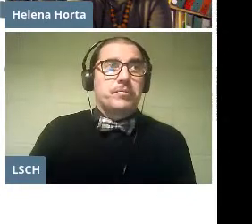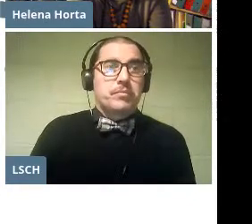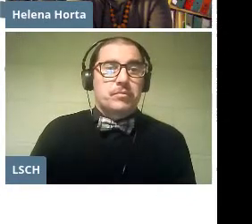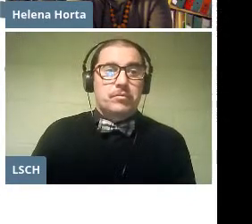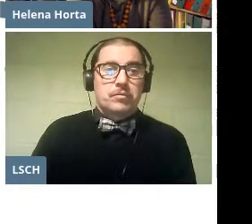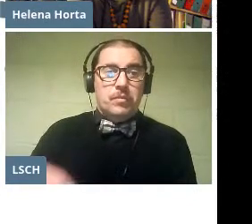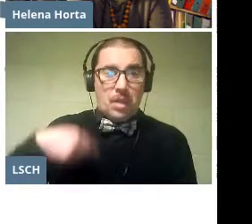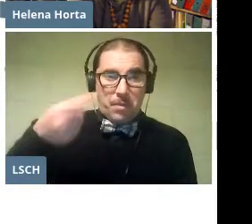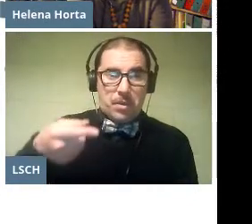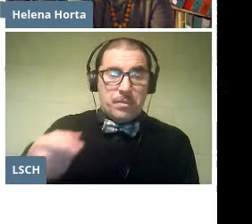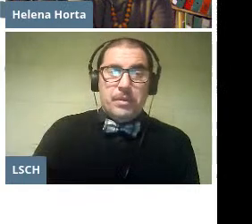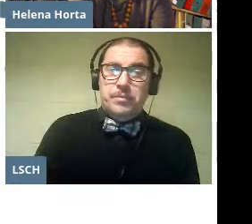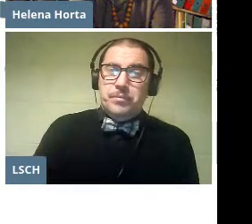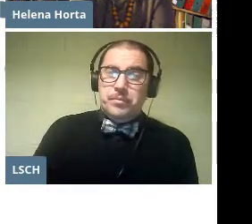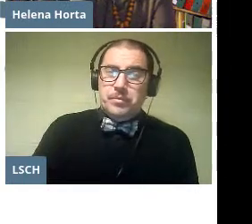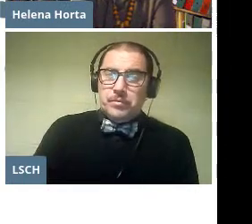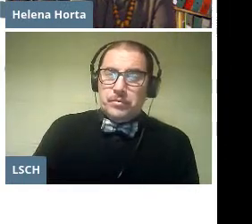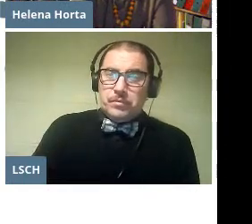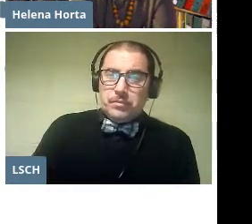por favor.